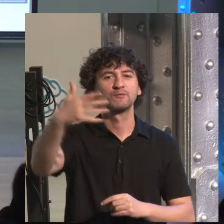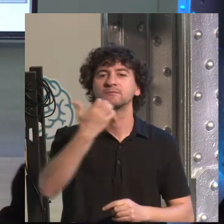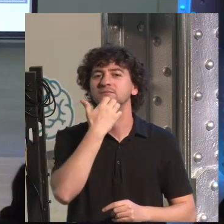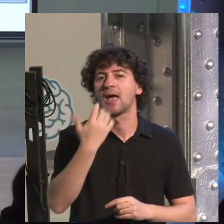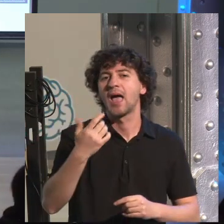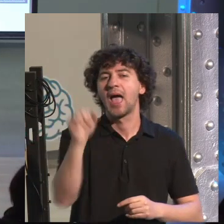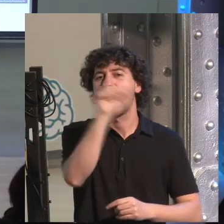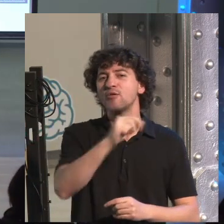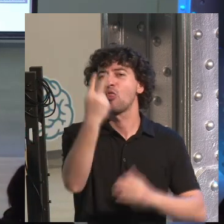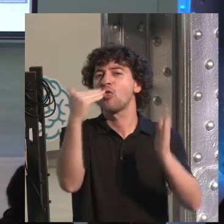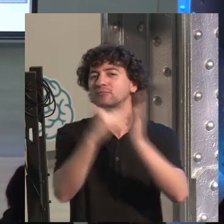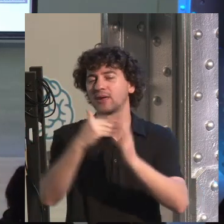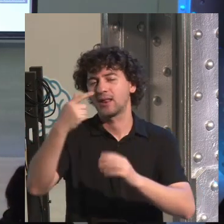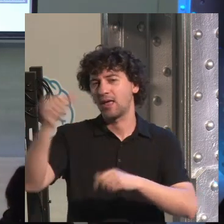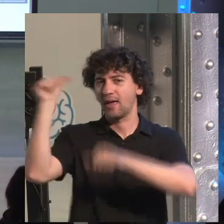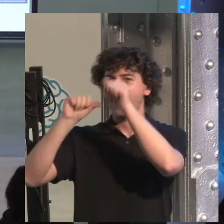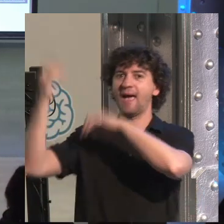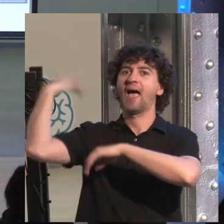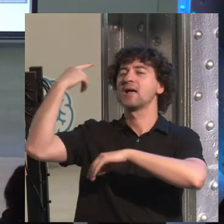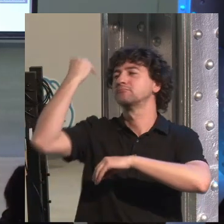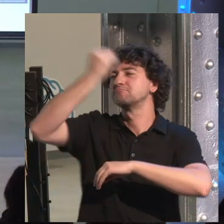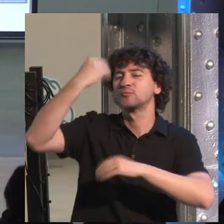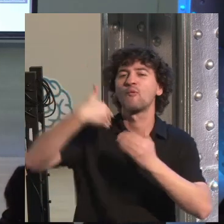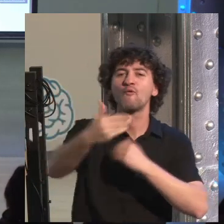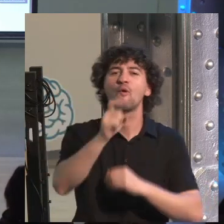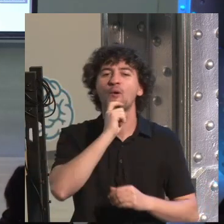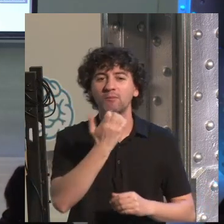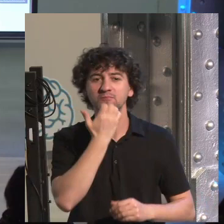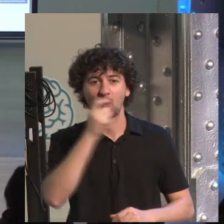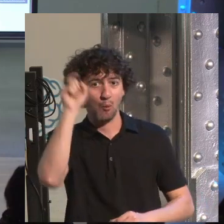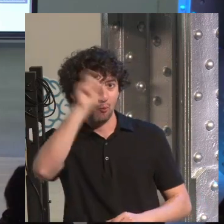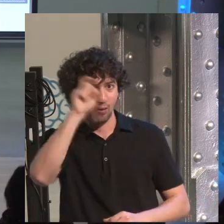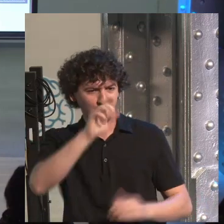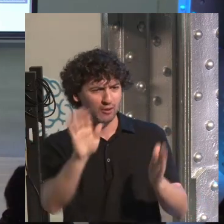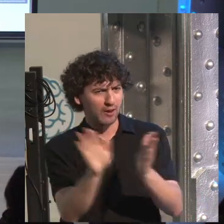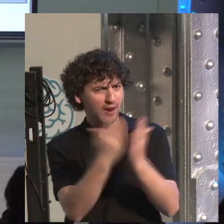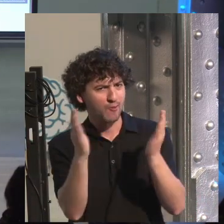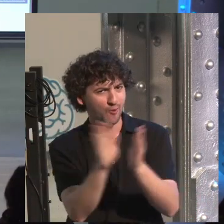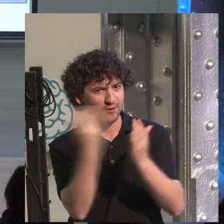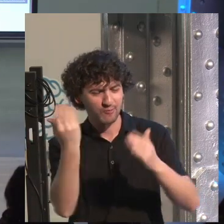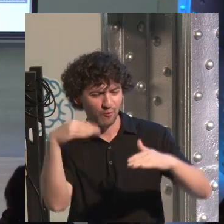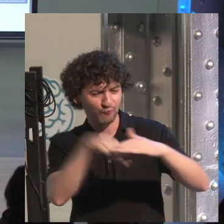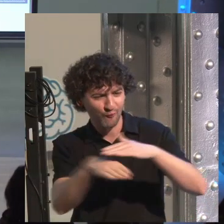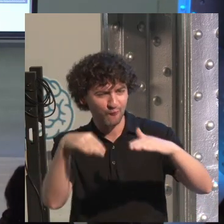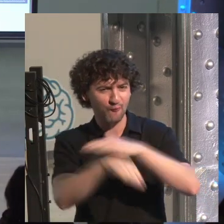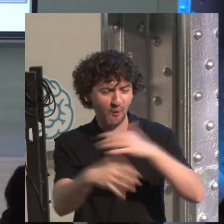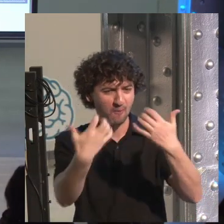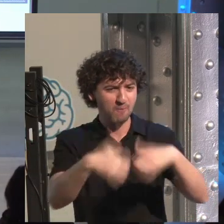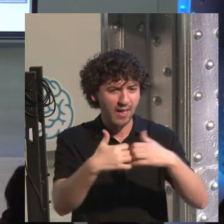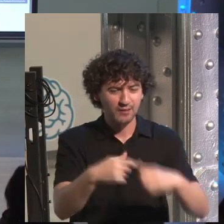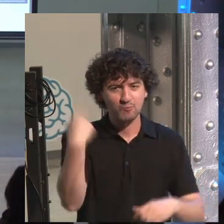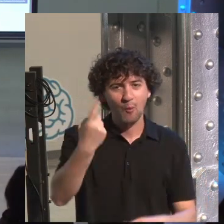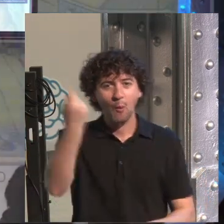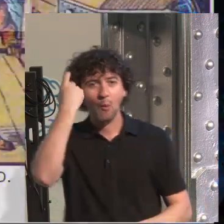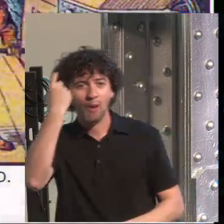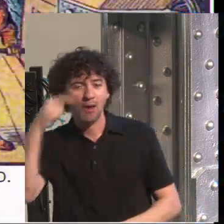el futuro. Esto sería el futuro de la educación, donde el profesor está introduciendo libros en esta máquina. Hay un alumno, no sé cómo se elige